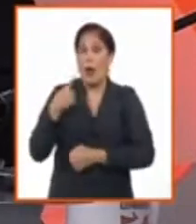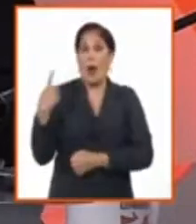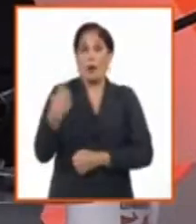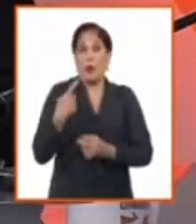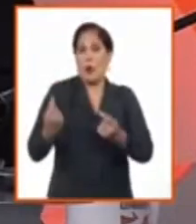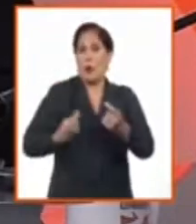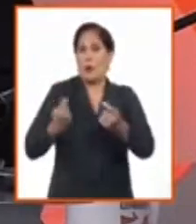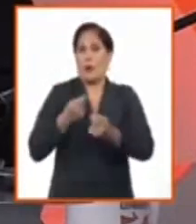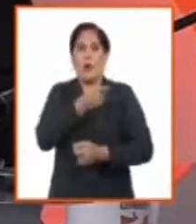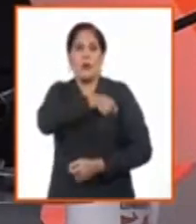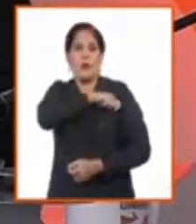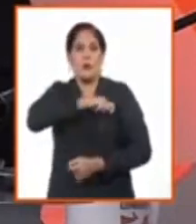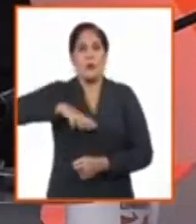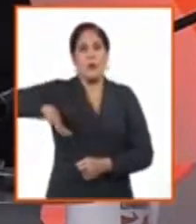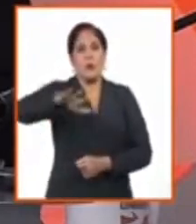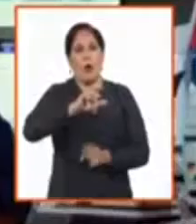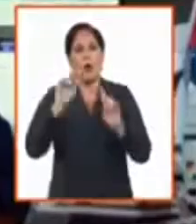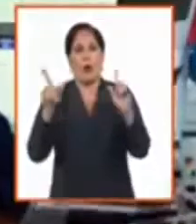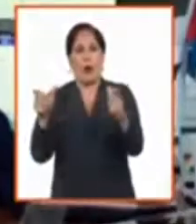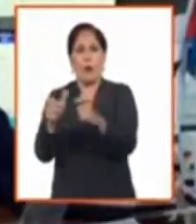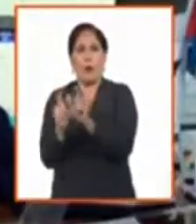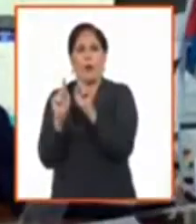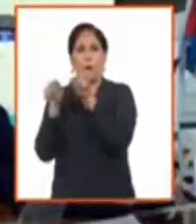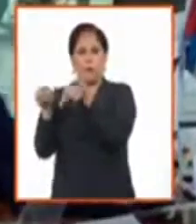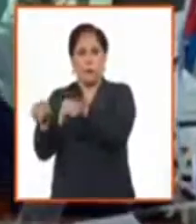sociales allí reunidos